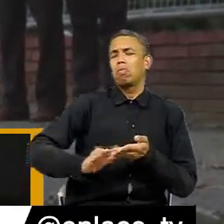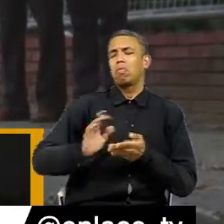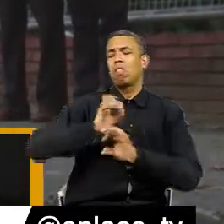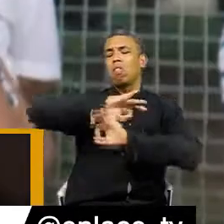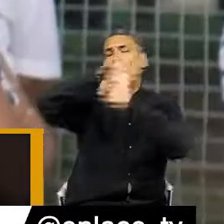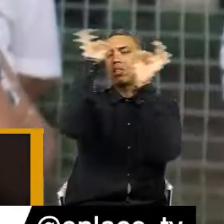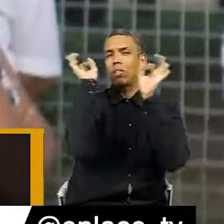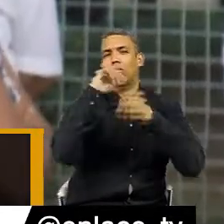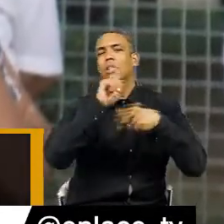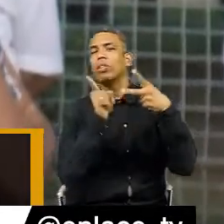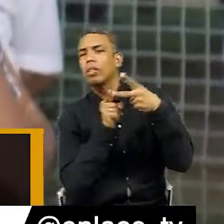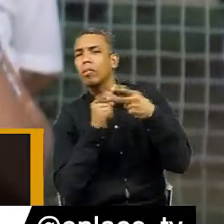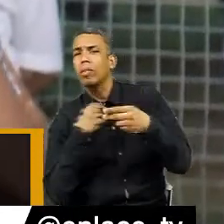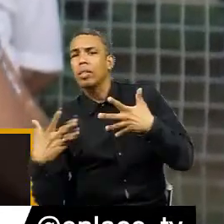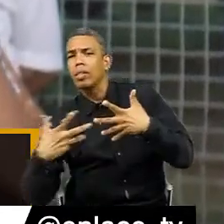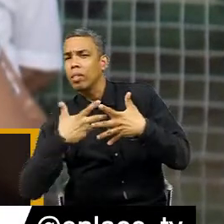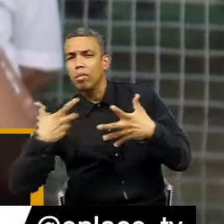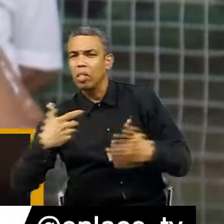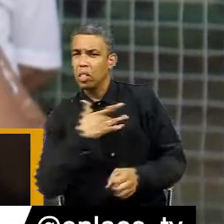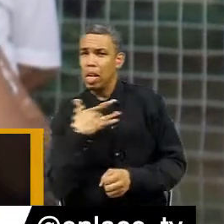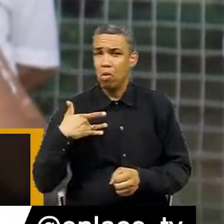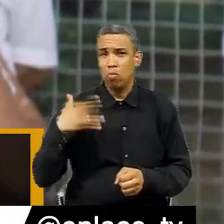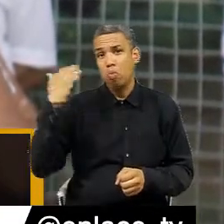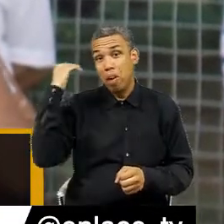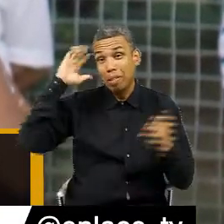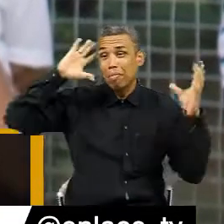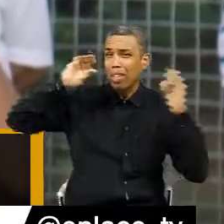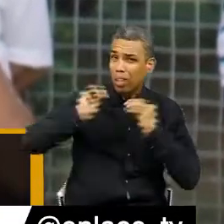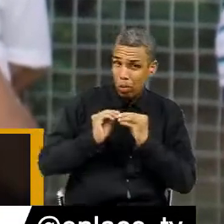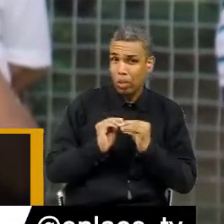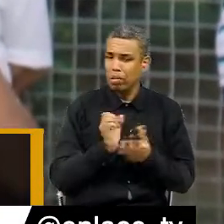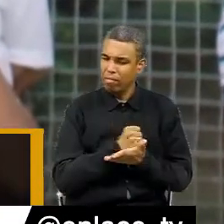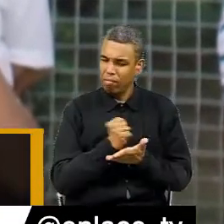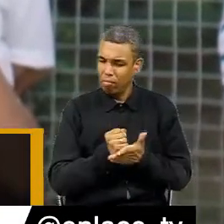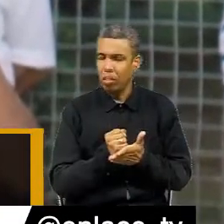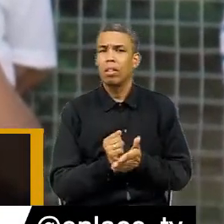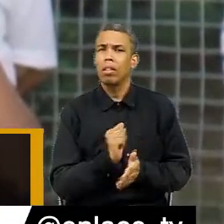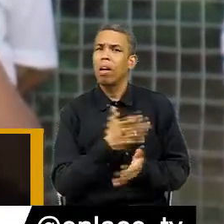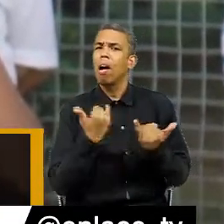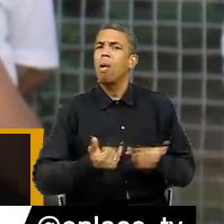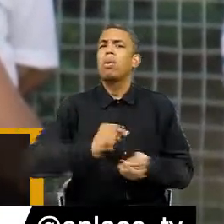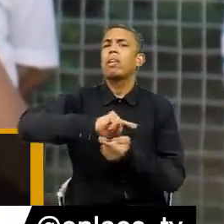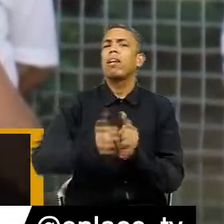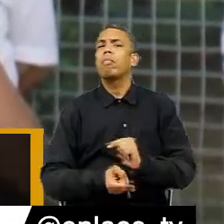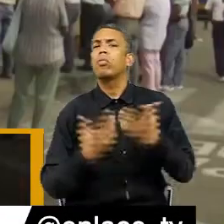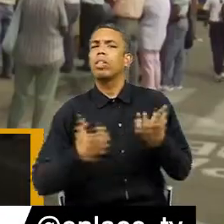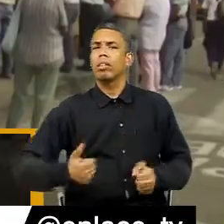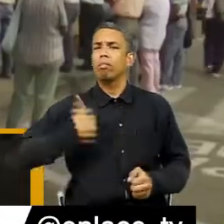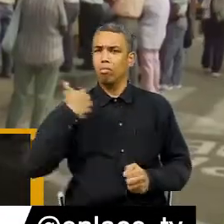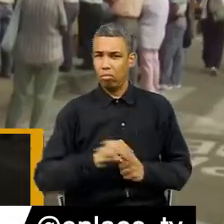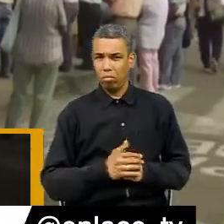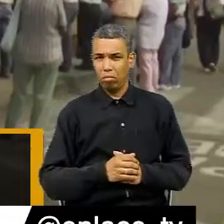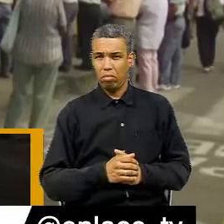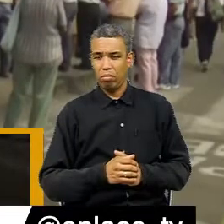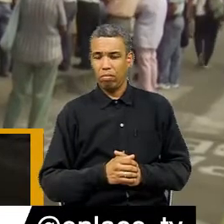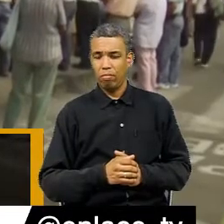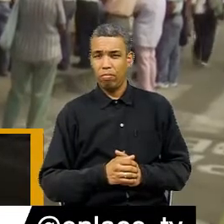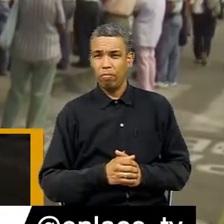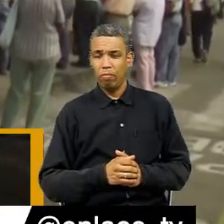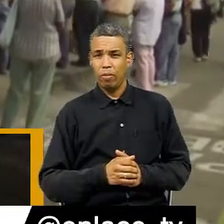mejorar la prevención y la promoción pues de la salud, y que los médicos se adhieran a este sistema, a este enfoque